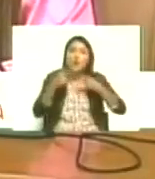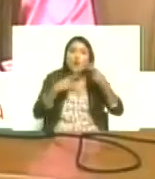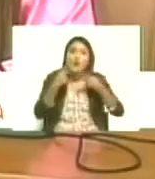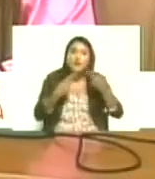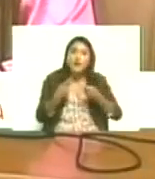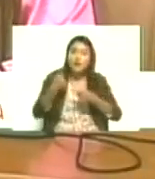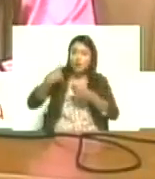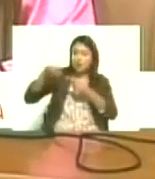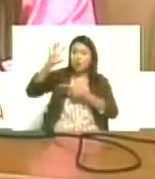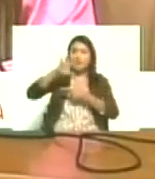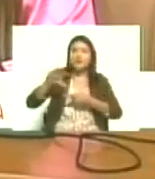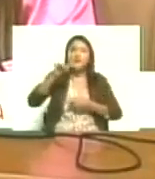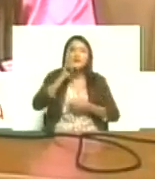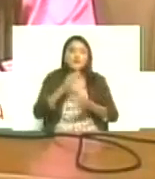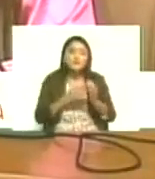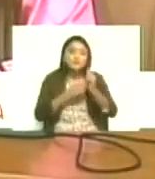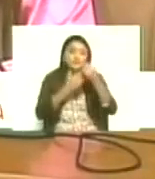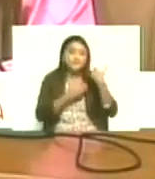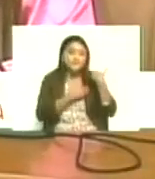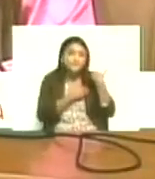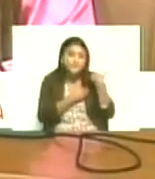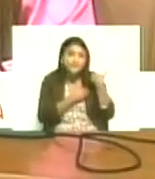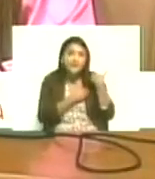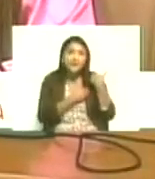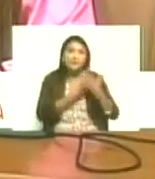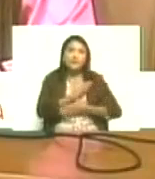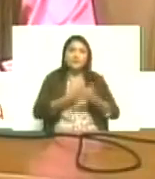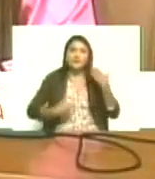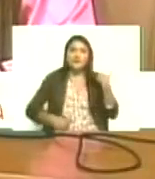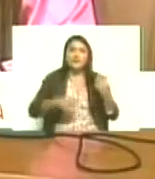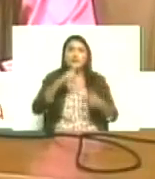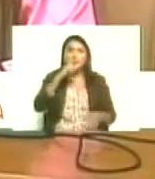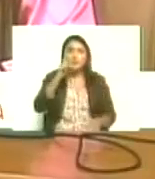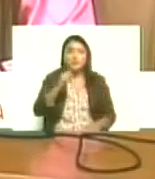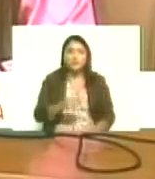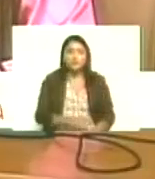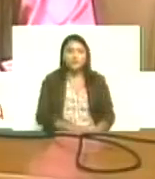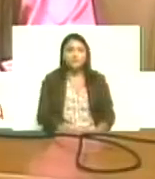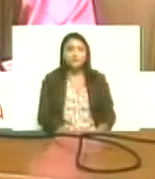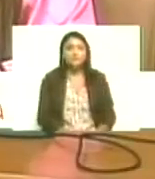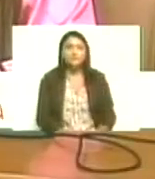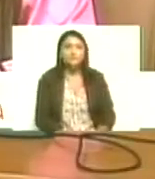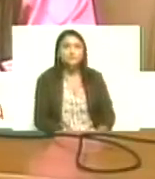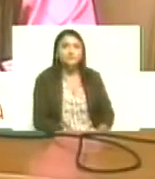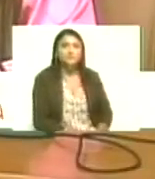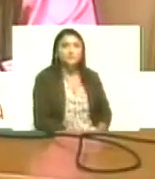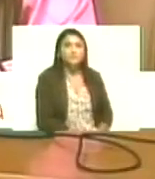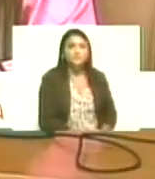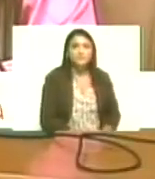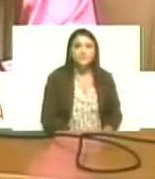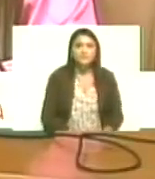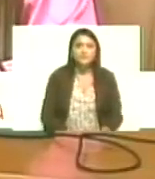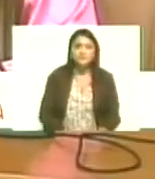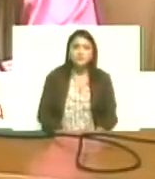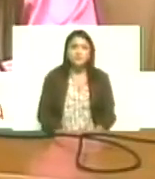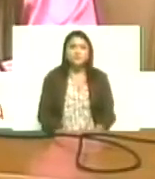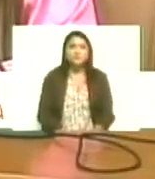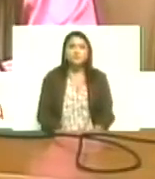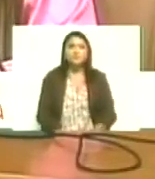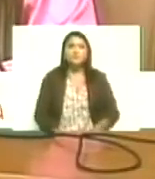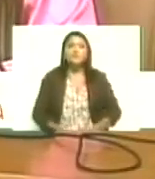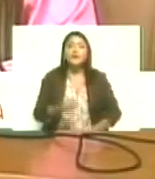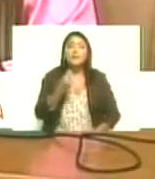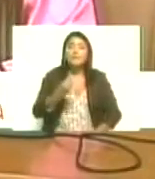exterior liderada por el presidente constitucional de la República Bolivariana de Venezuela, Nicolás Maduro Moros, para